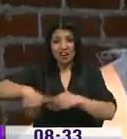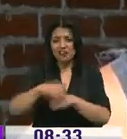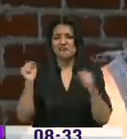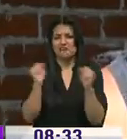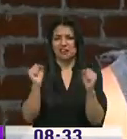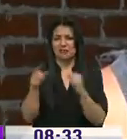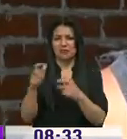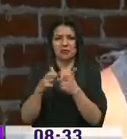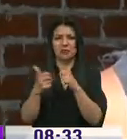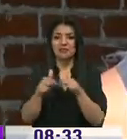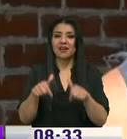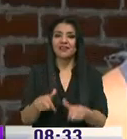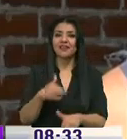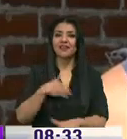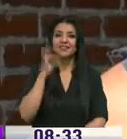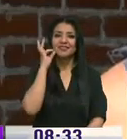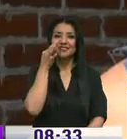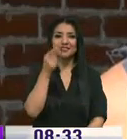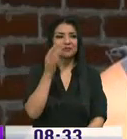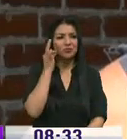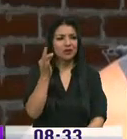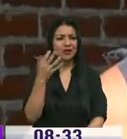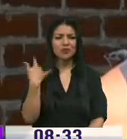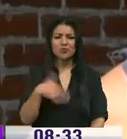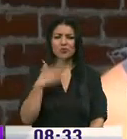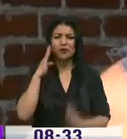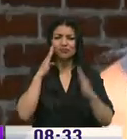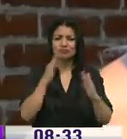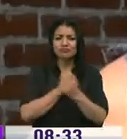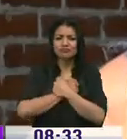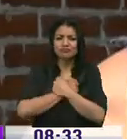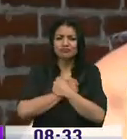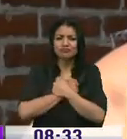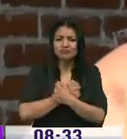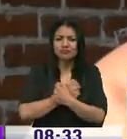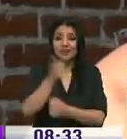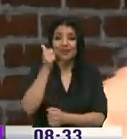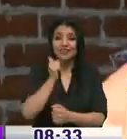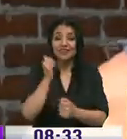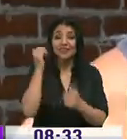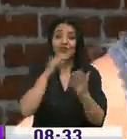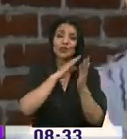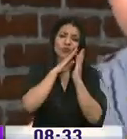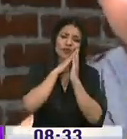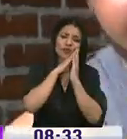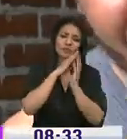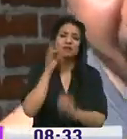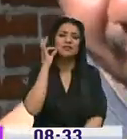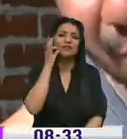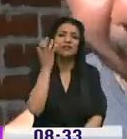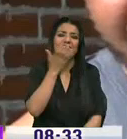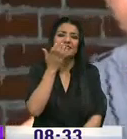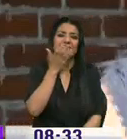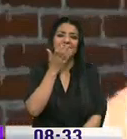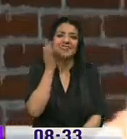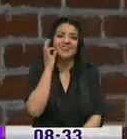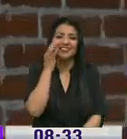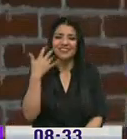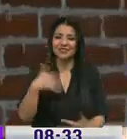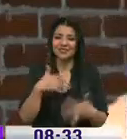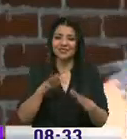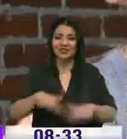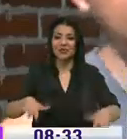Y aquí llegamos anoche y la señora nos ha tratado de maravilla. Al menos ayer que dormimos con ese calor que, uy, qué sabroso ahí en el